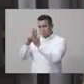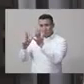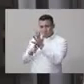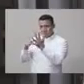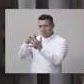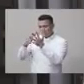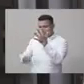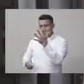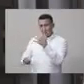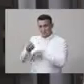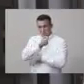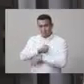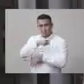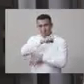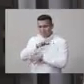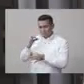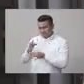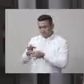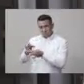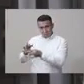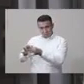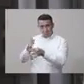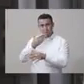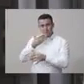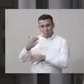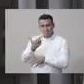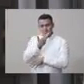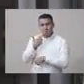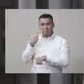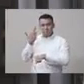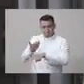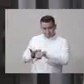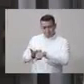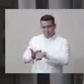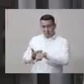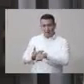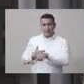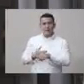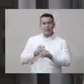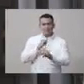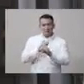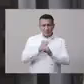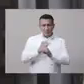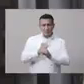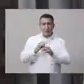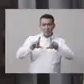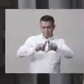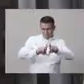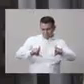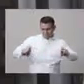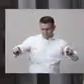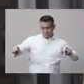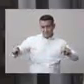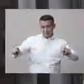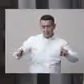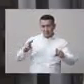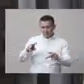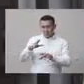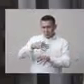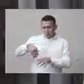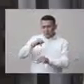Cada una de ellas ha puesto su prestigio y marca en favor de la confianza de los consumidores.